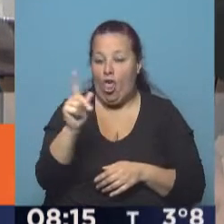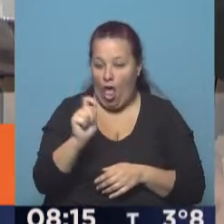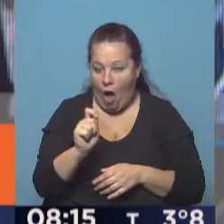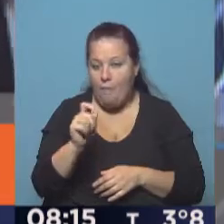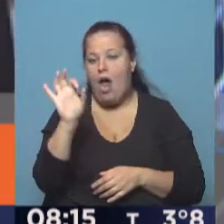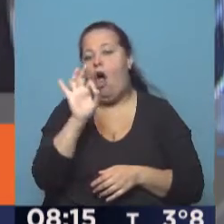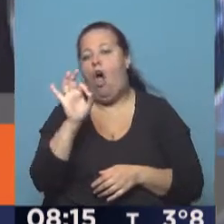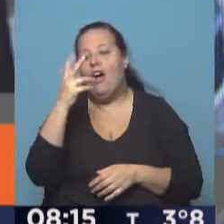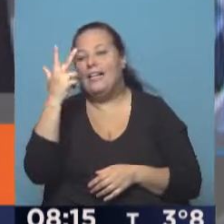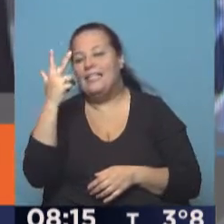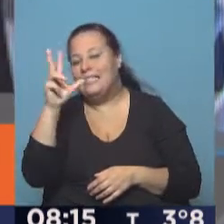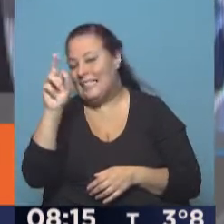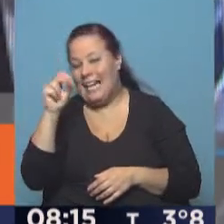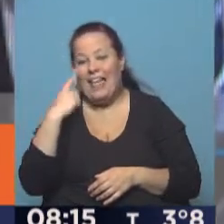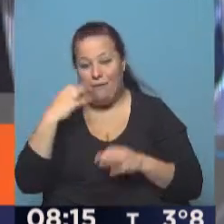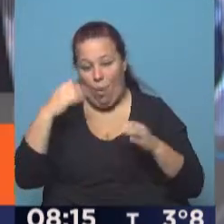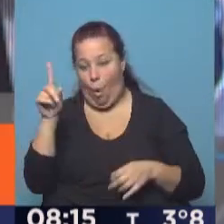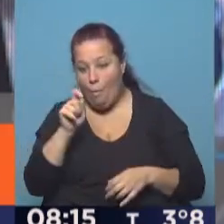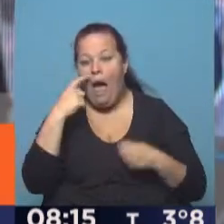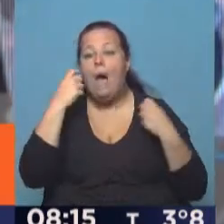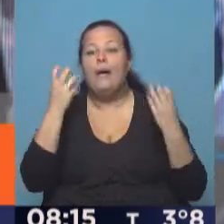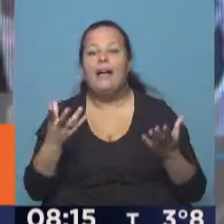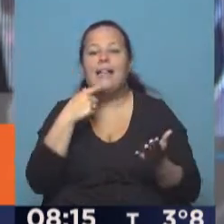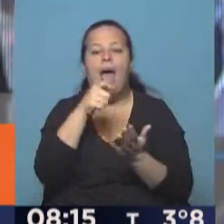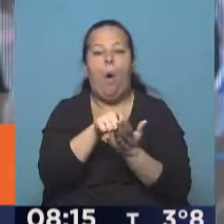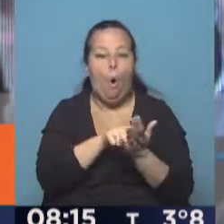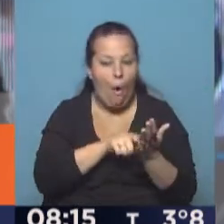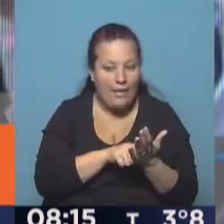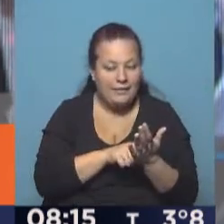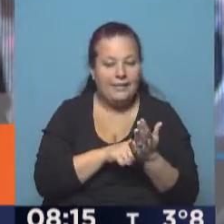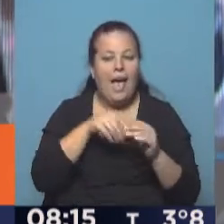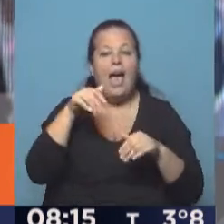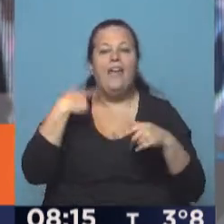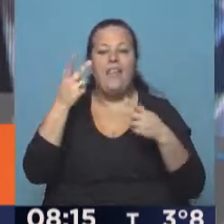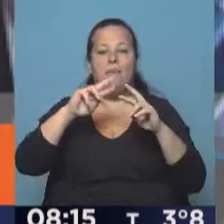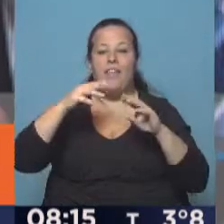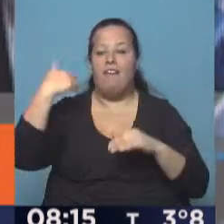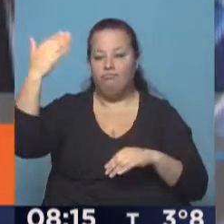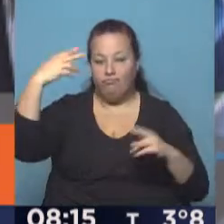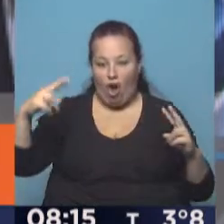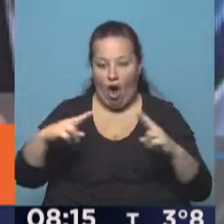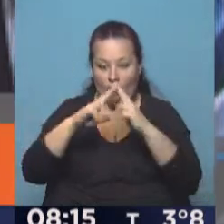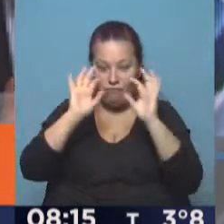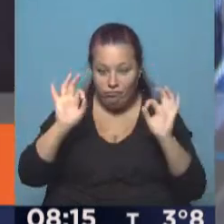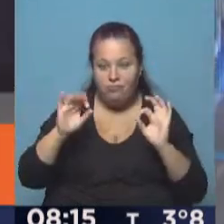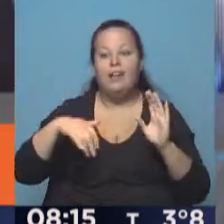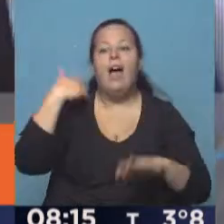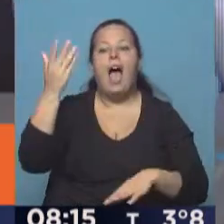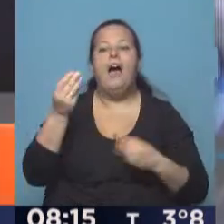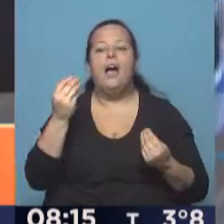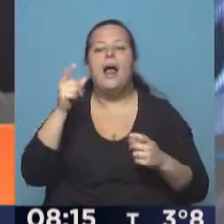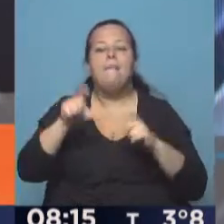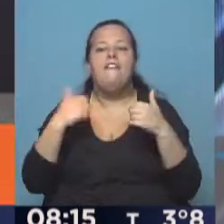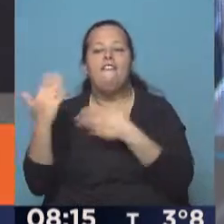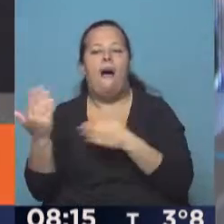o especialmente 30 días, vamos a ver las encuestas después de las convenciones y podemos ver dónde está la